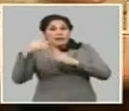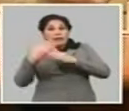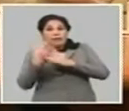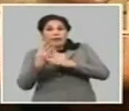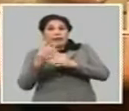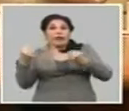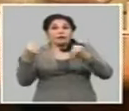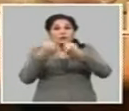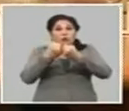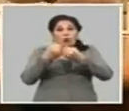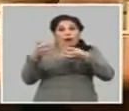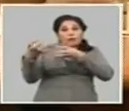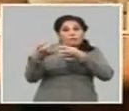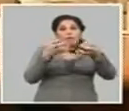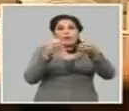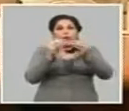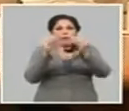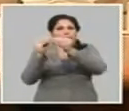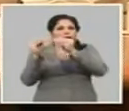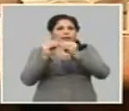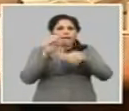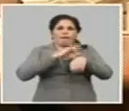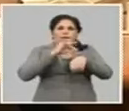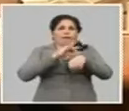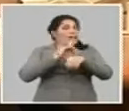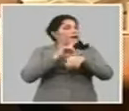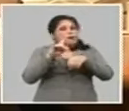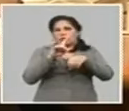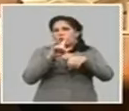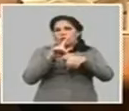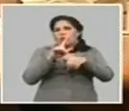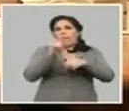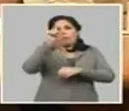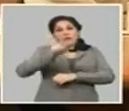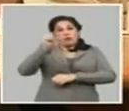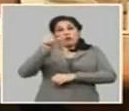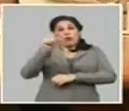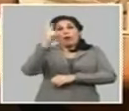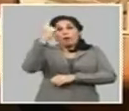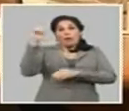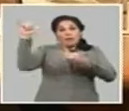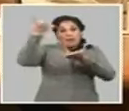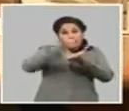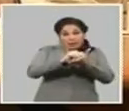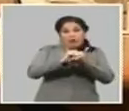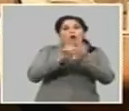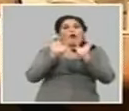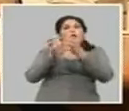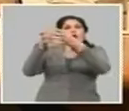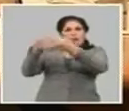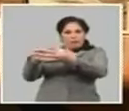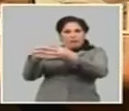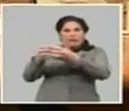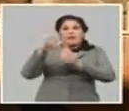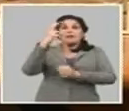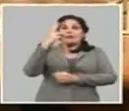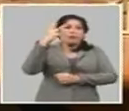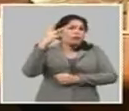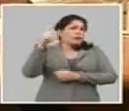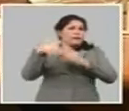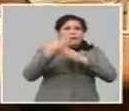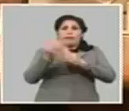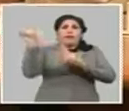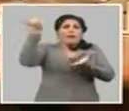y entonces tiene el riesgo de poder con contagiarse de esa enfermedad en caso de que alguno de los viajeros puedan venir no obstante